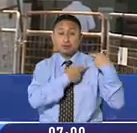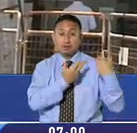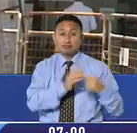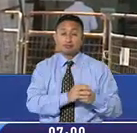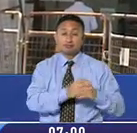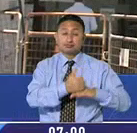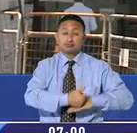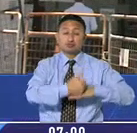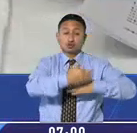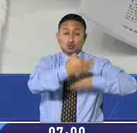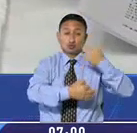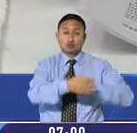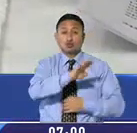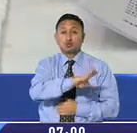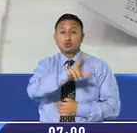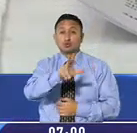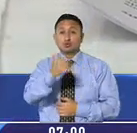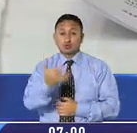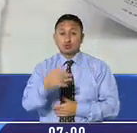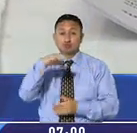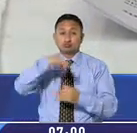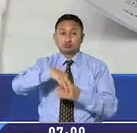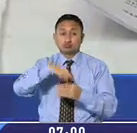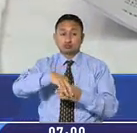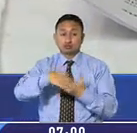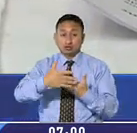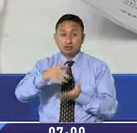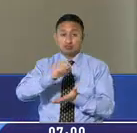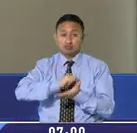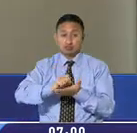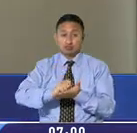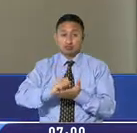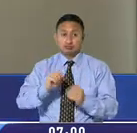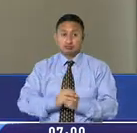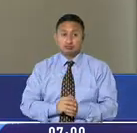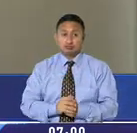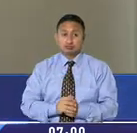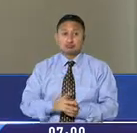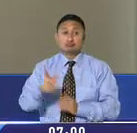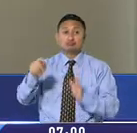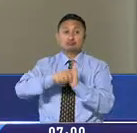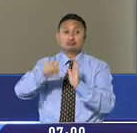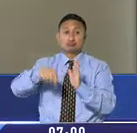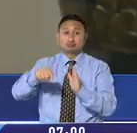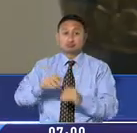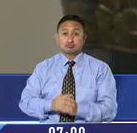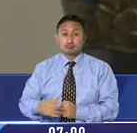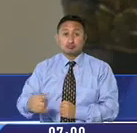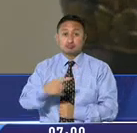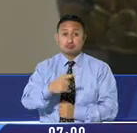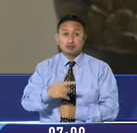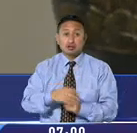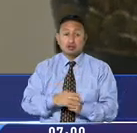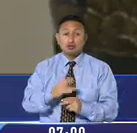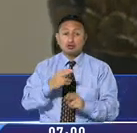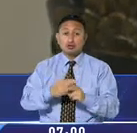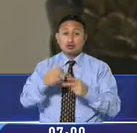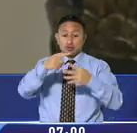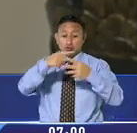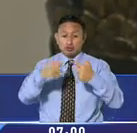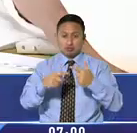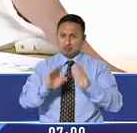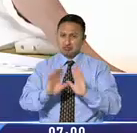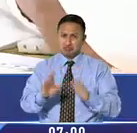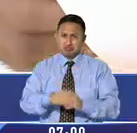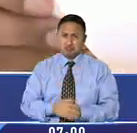43 jueces quienes deberán dar su voto, secreto y escrito. Profesionales del derecho prefieren no estigmatizar el nombre de ningún